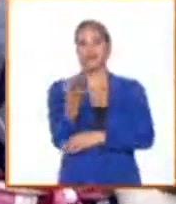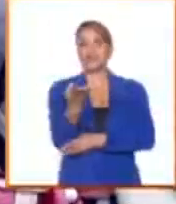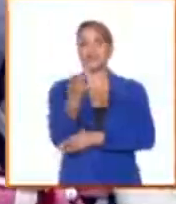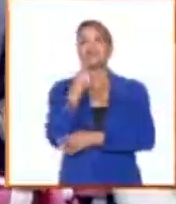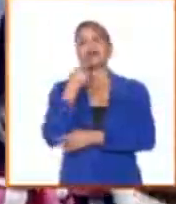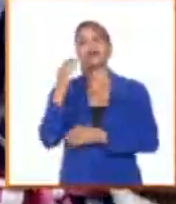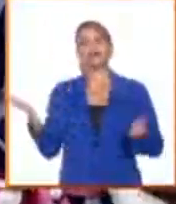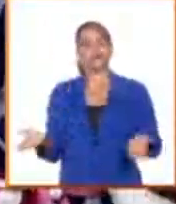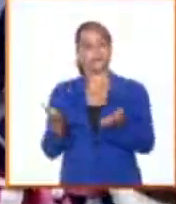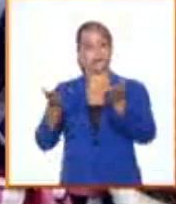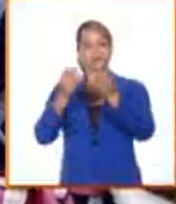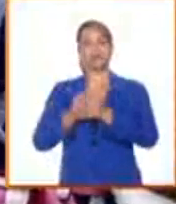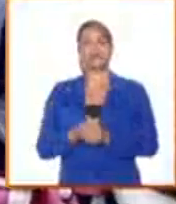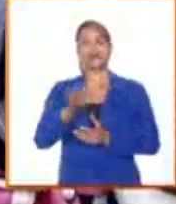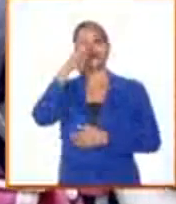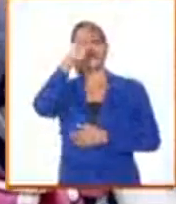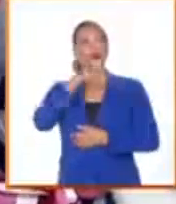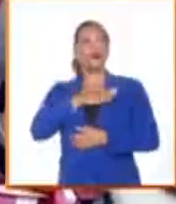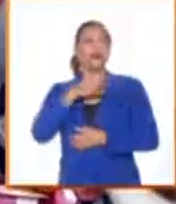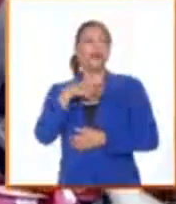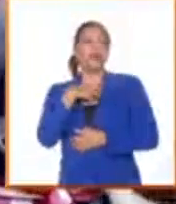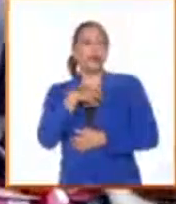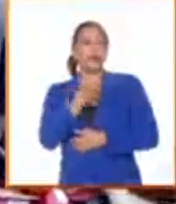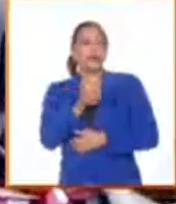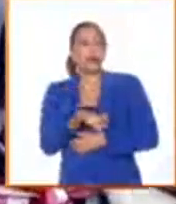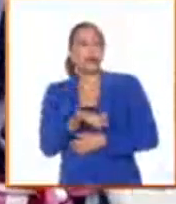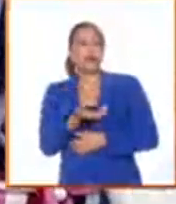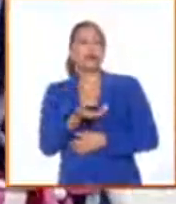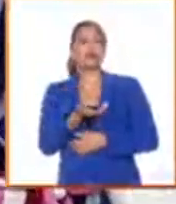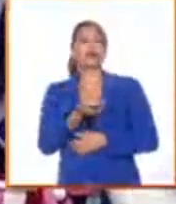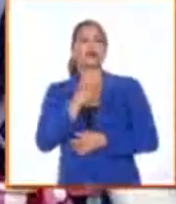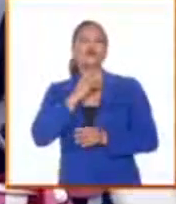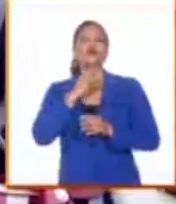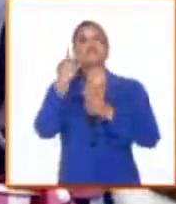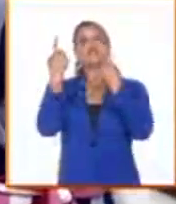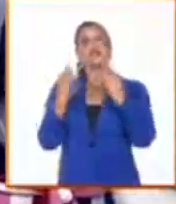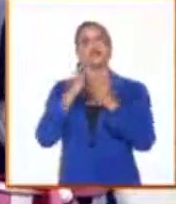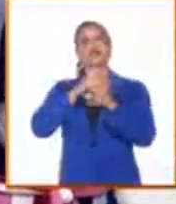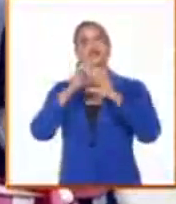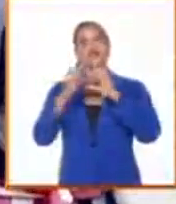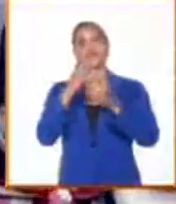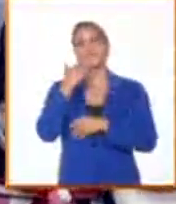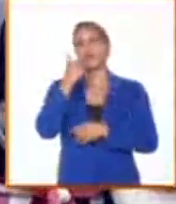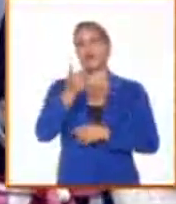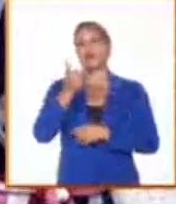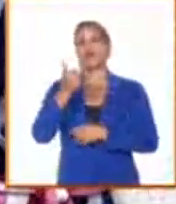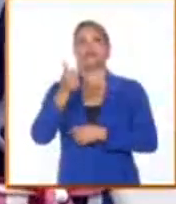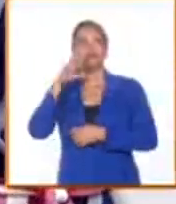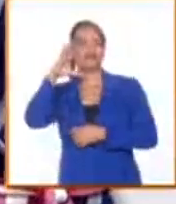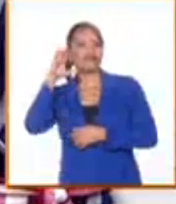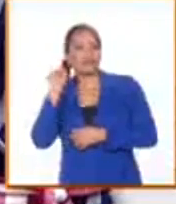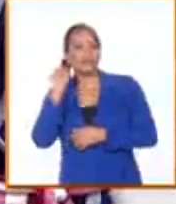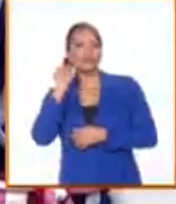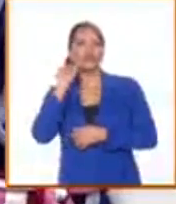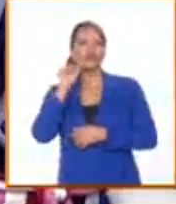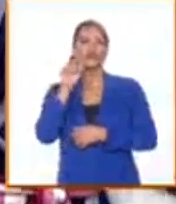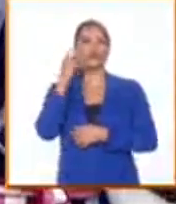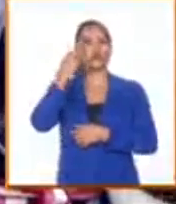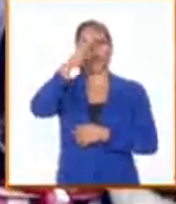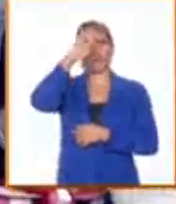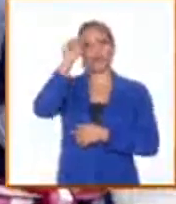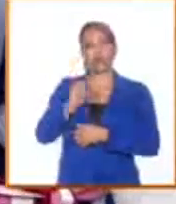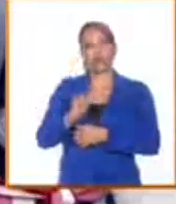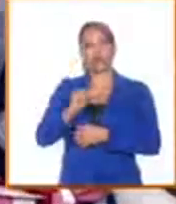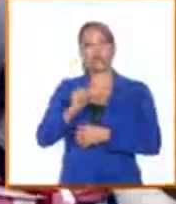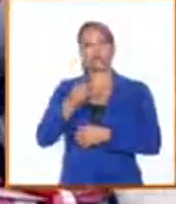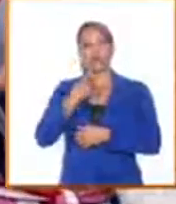construyen. La Cuba que queremos necesita de comunicación para entendernos mejor como cubanos, como ciudadanos y